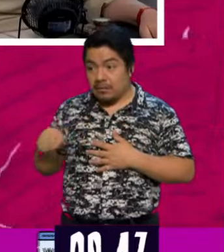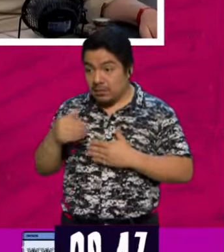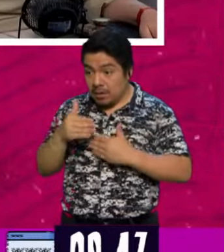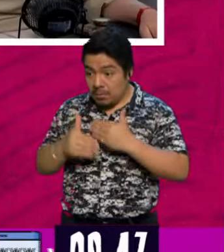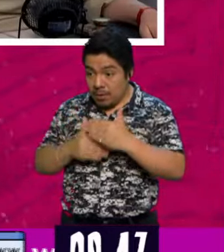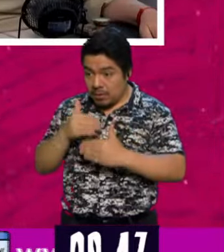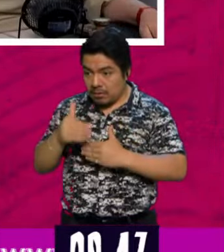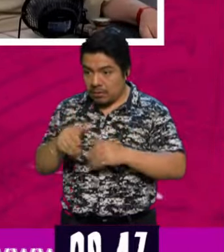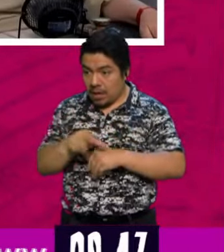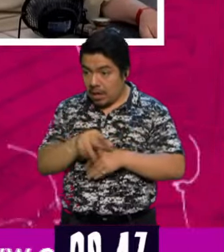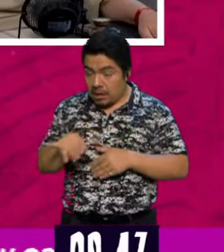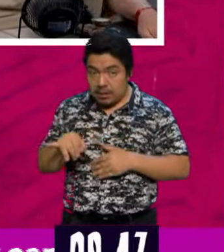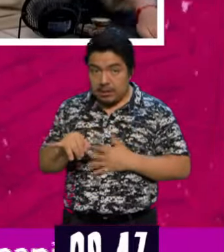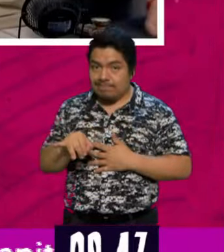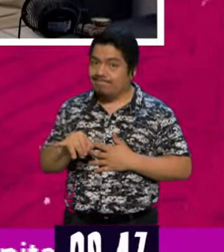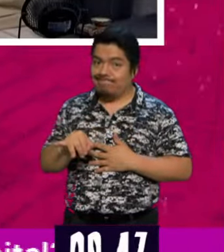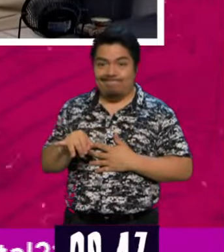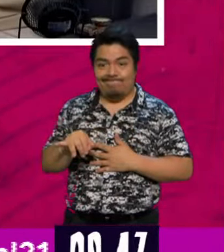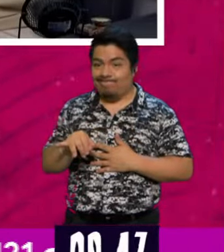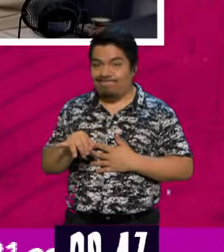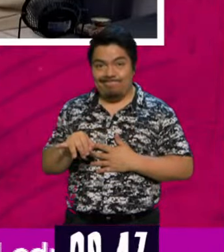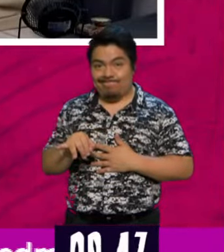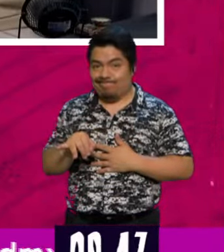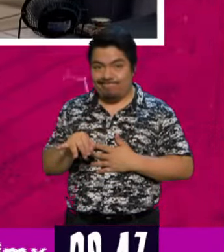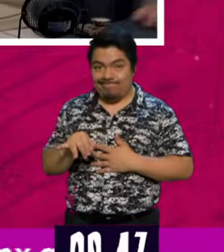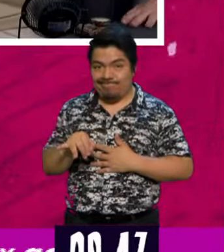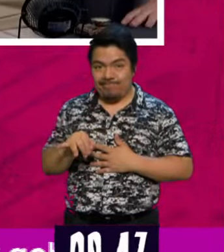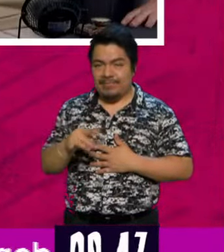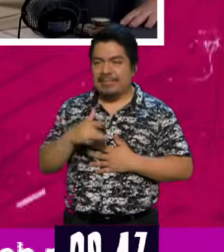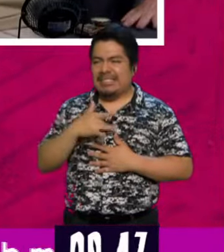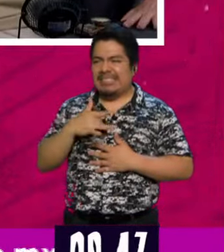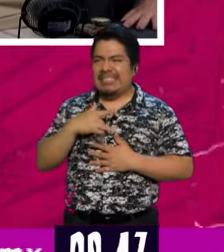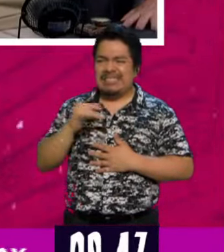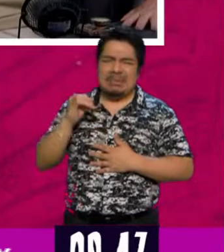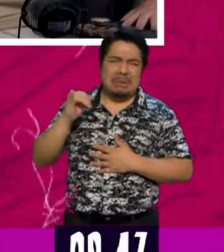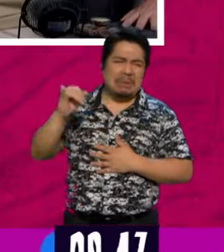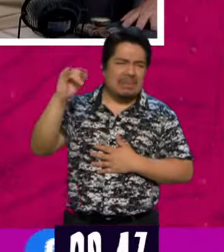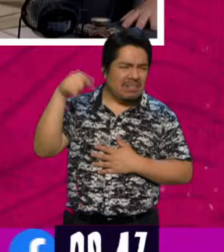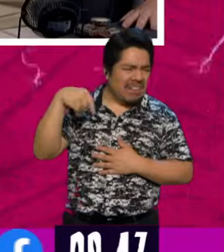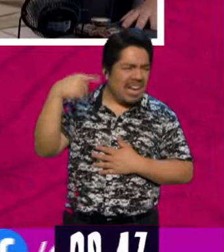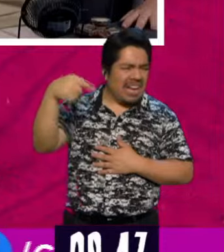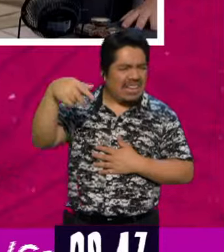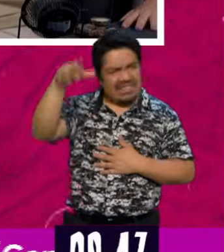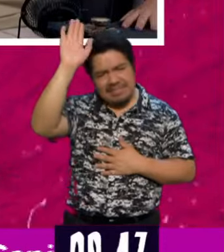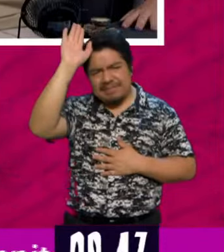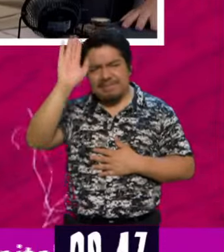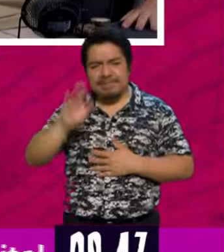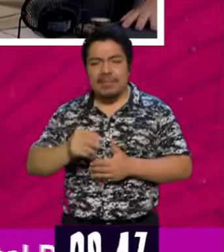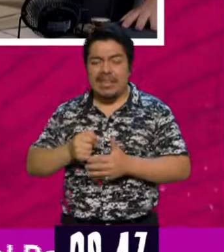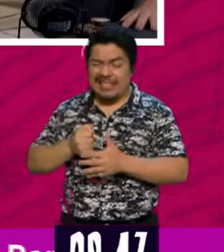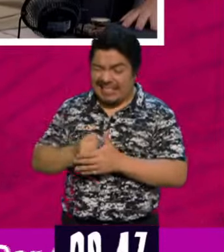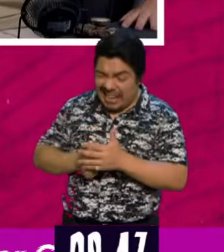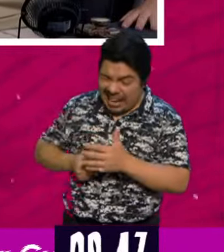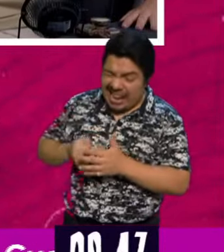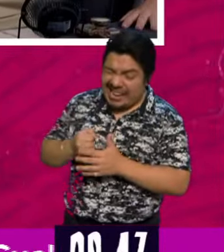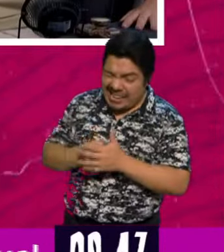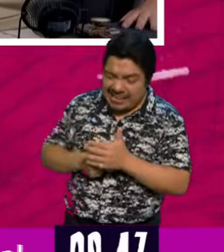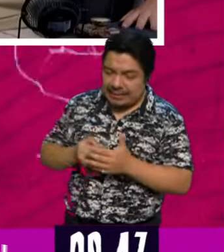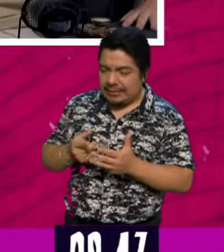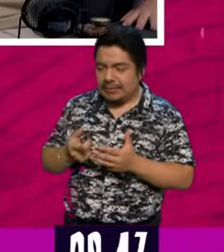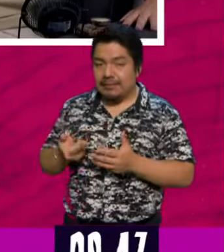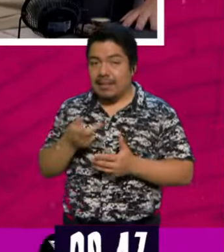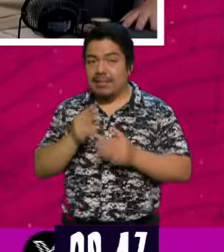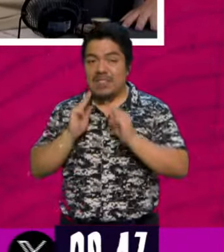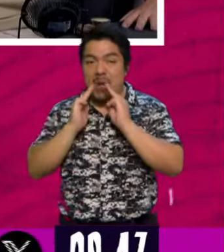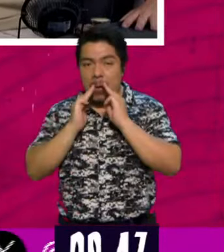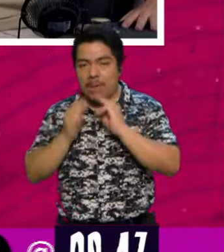procesos. De alguna manera, ¿de lo nosotros, veíamos re lejos, claro, ¿verdad? Lo veíamos, sí, muy lejos, luchamos. Era la mafia, estaba tan amarrada,